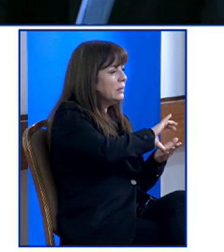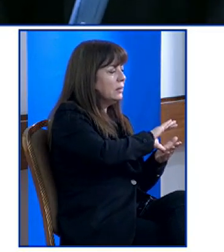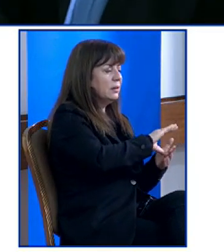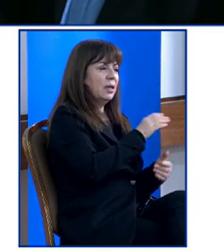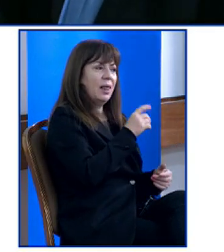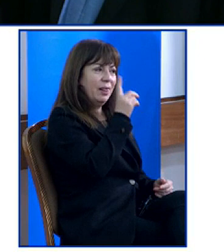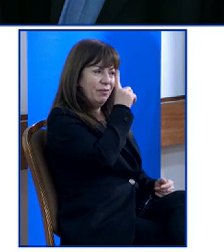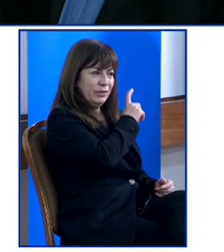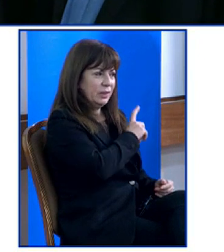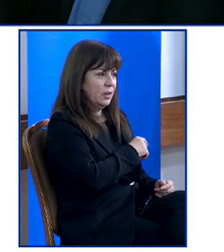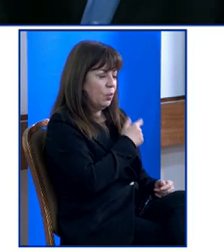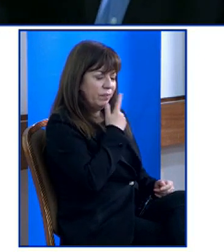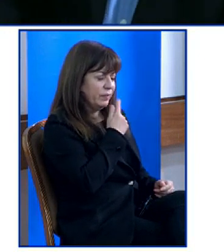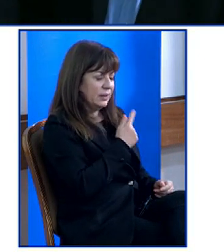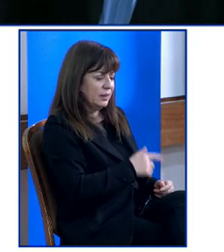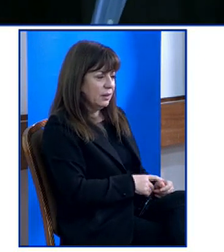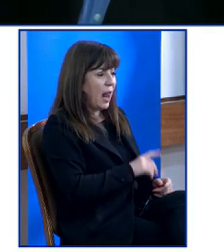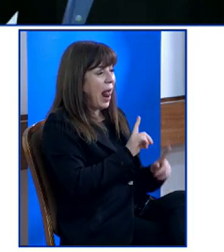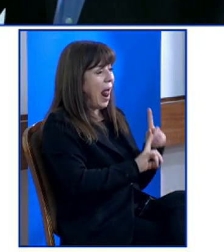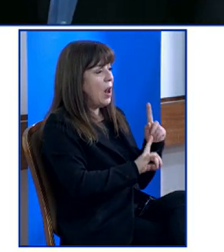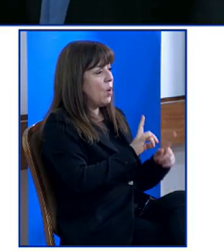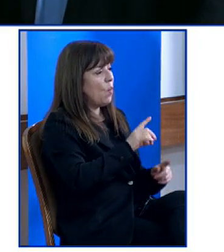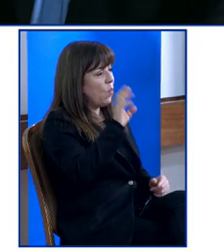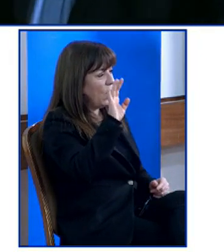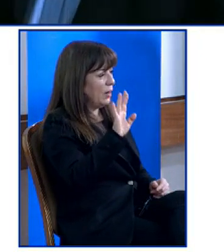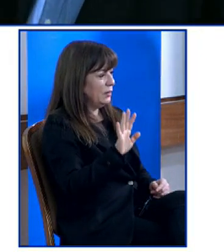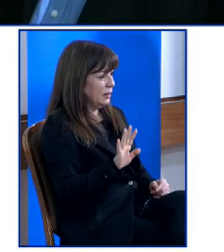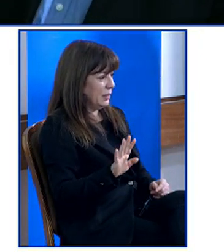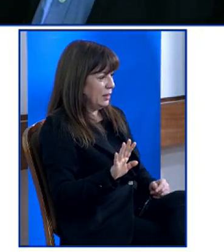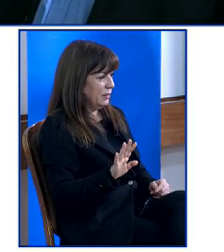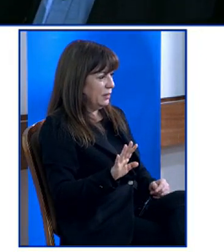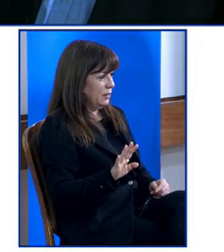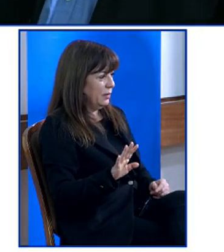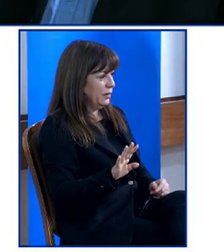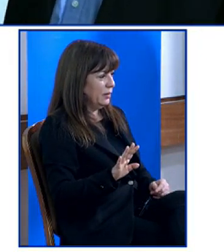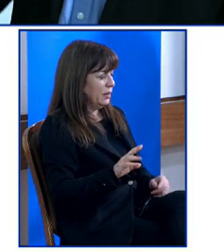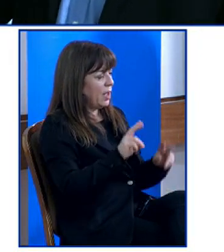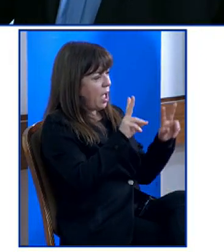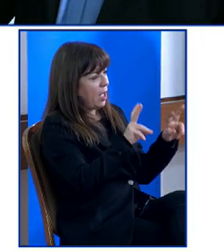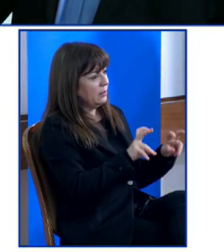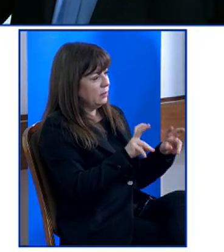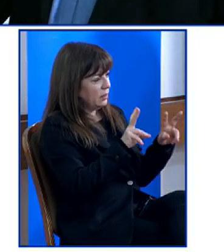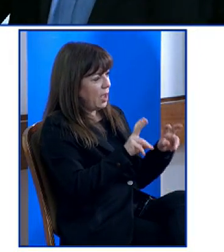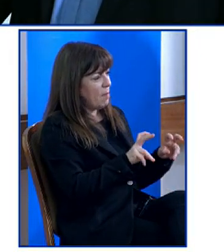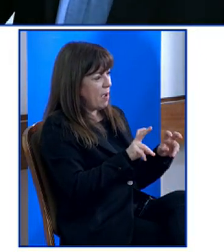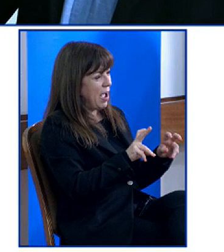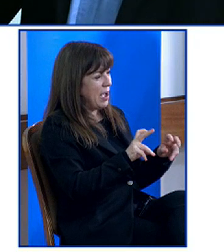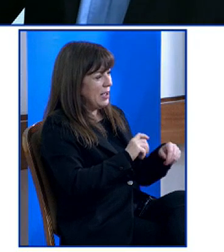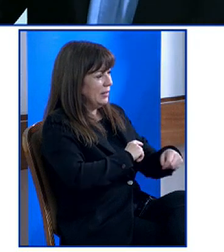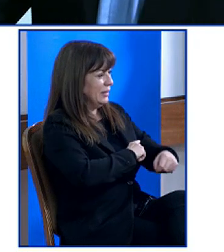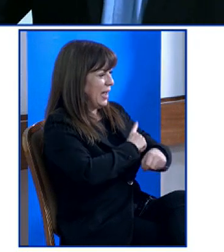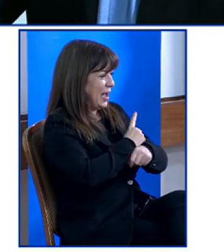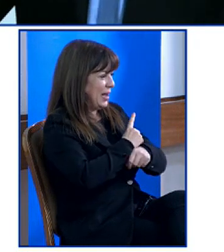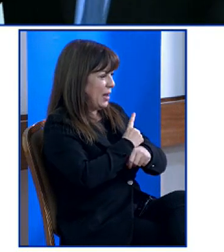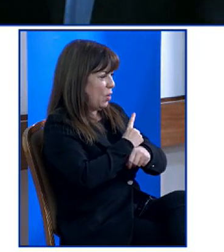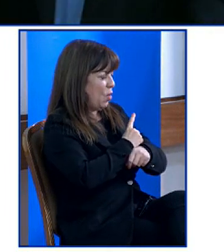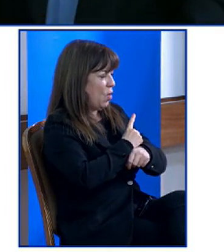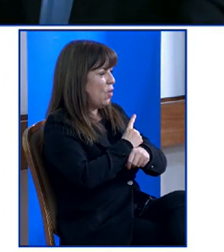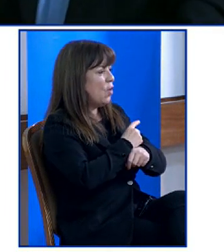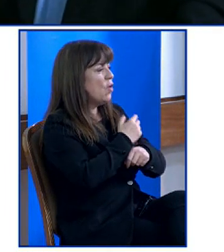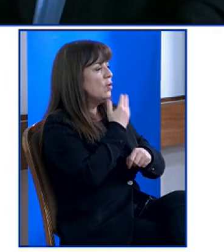Y tenemos algunas características en términos de sexo.